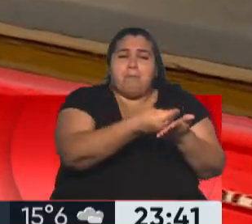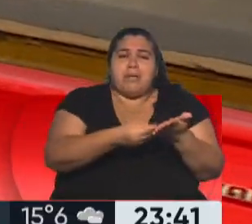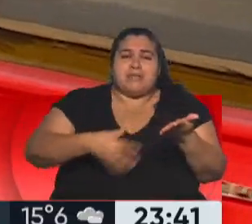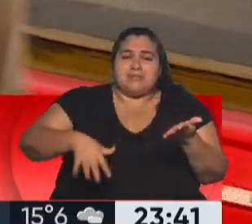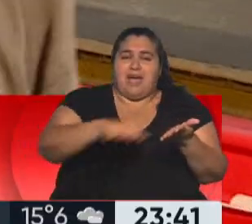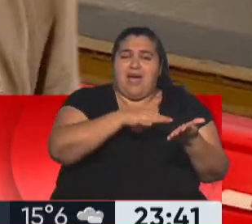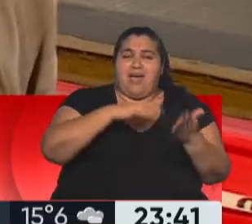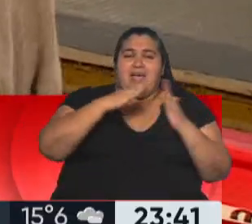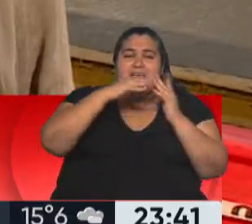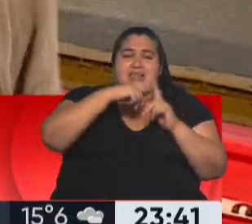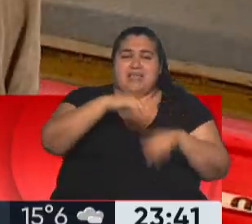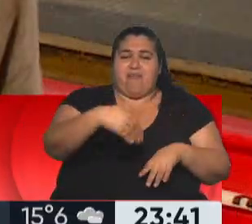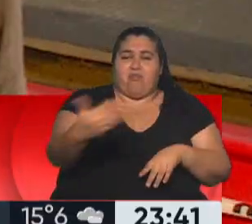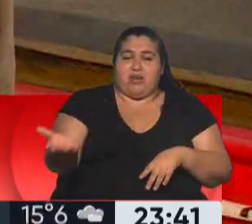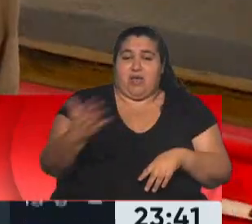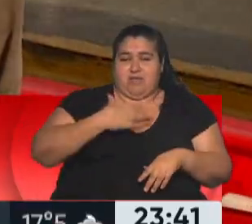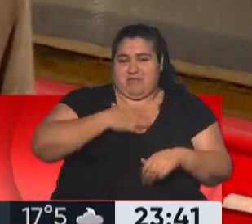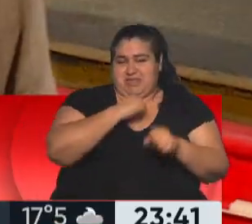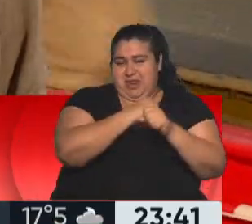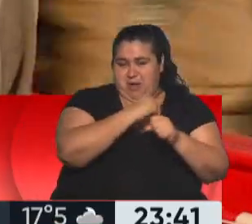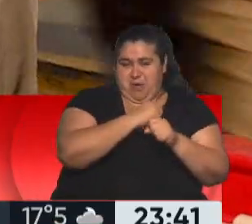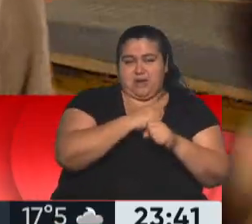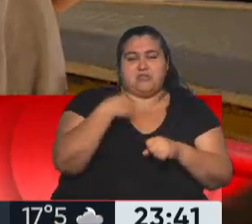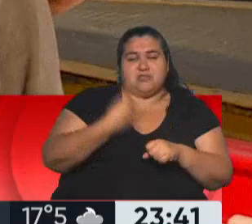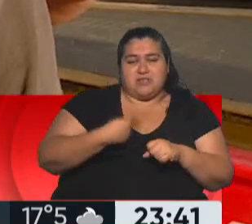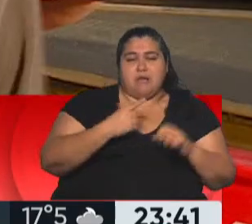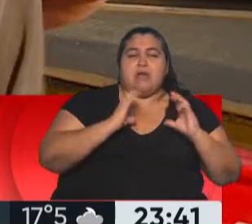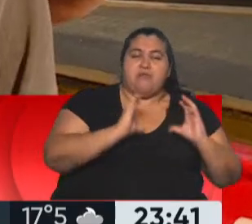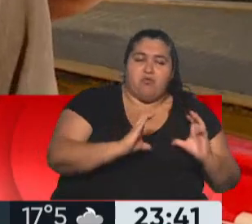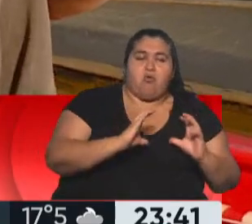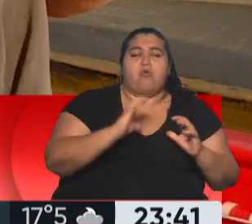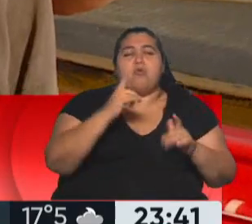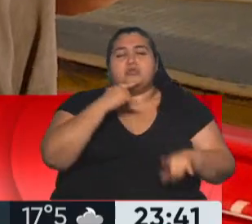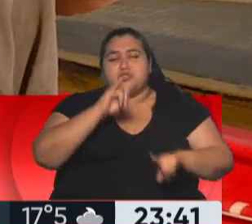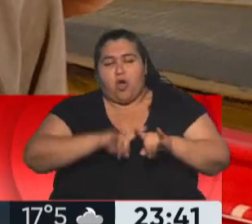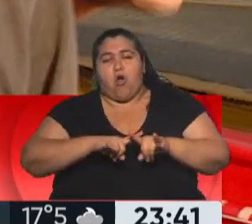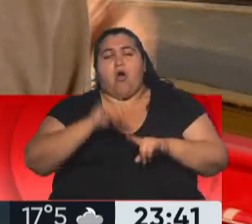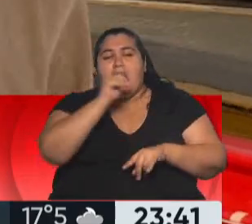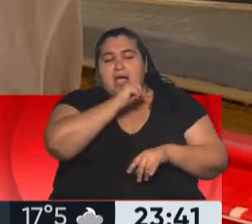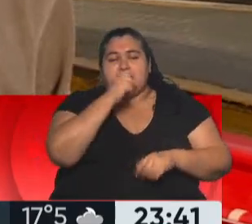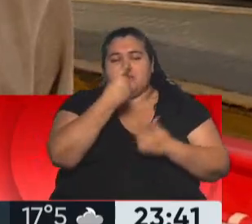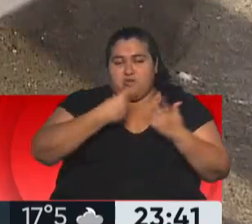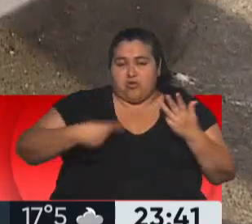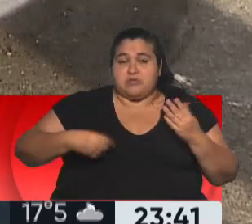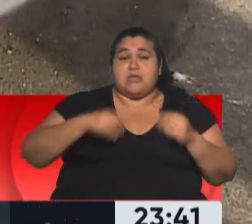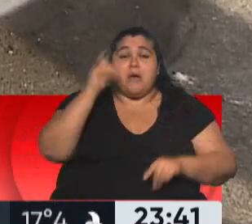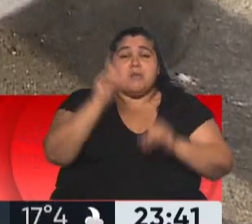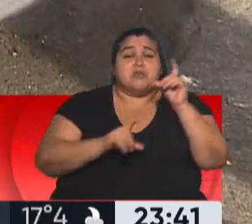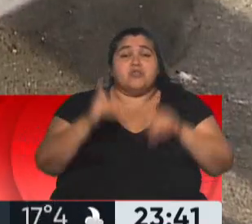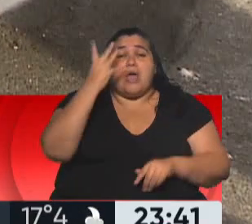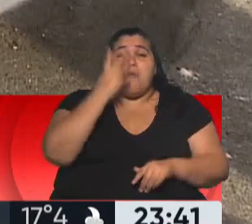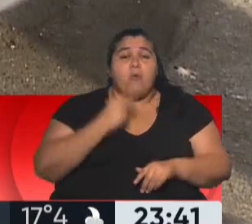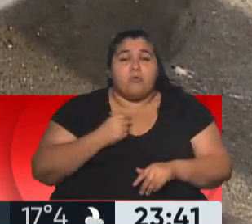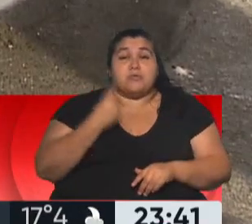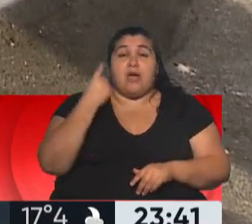Catedral? Primero porque es mi trabajo y hago mucho fútbol, recitales y hay personajes que me gustan mucho y cuando